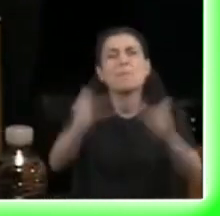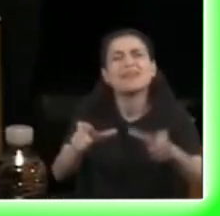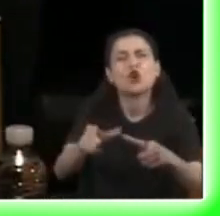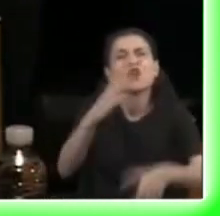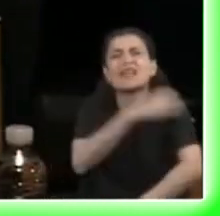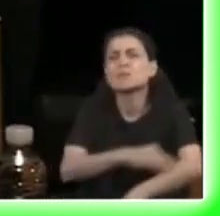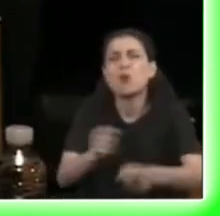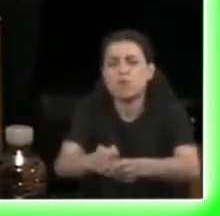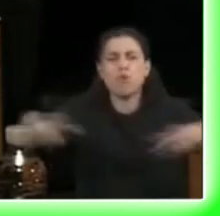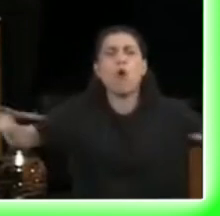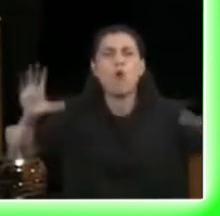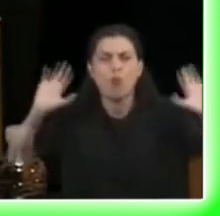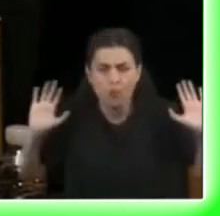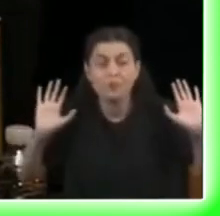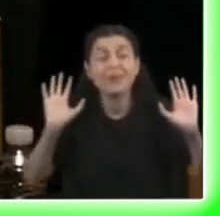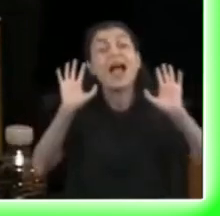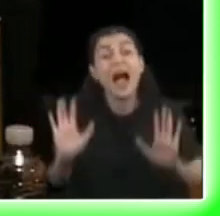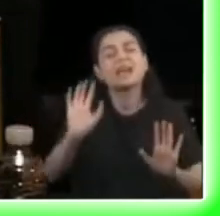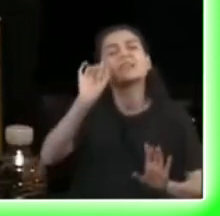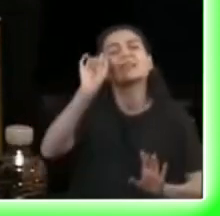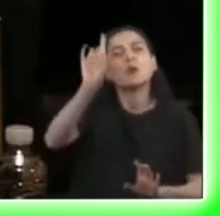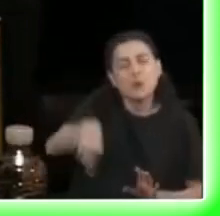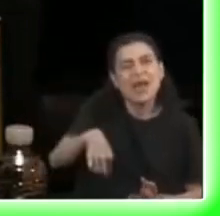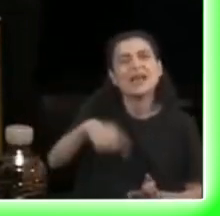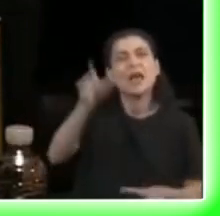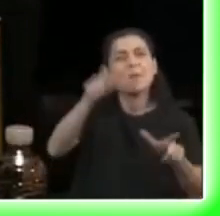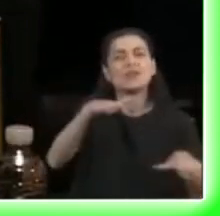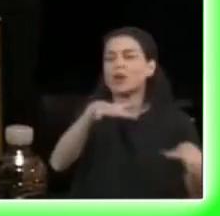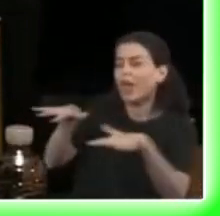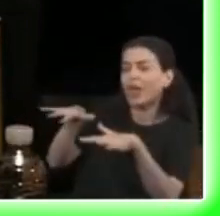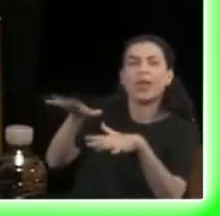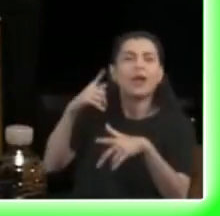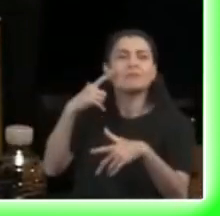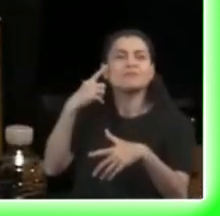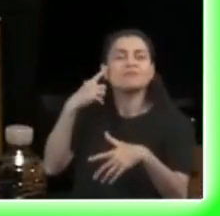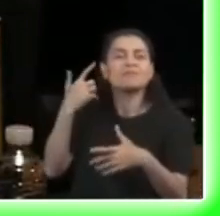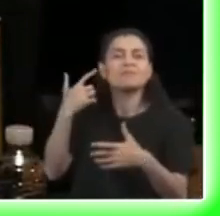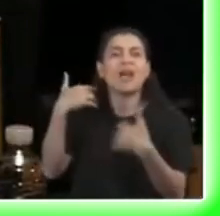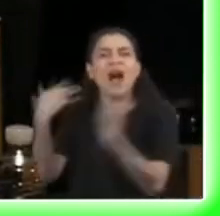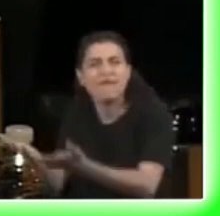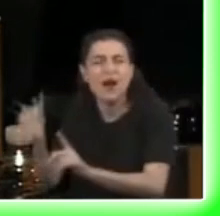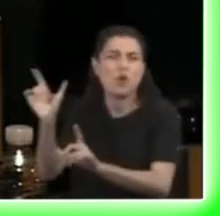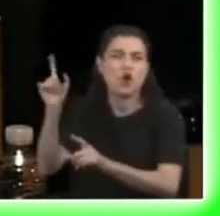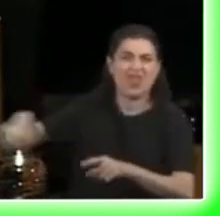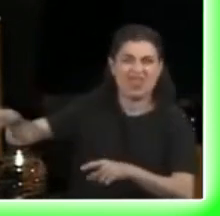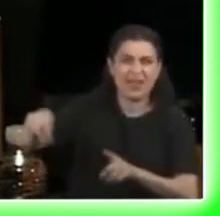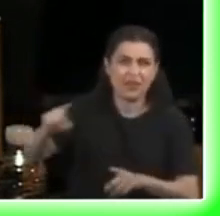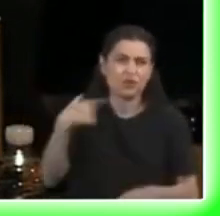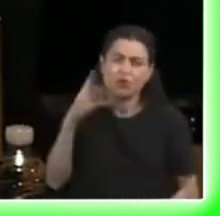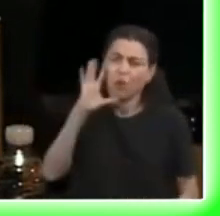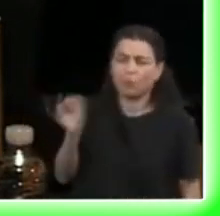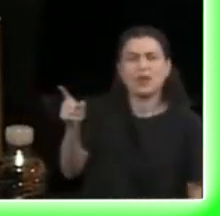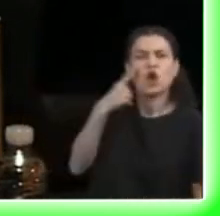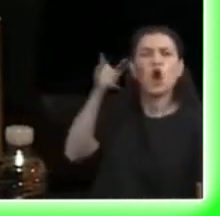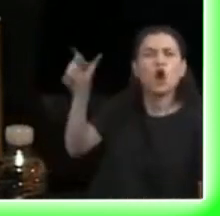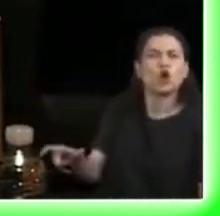miseria, con tal de sumar unos puntitos con discursos lindos en el recinto. Desde acá se les ven los colmillos.